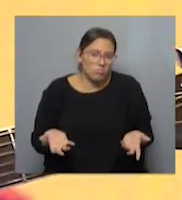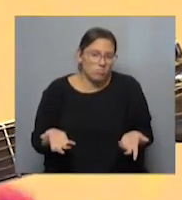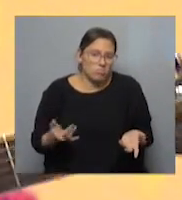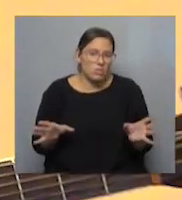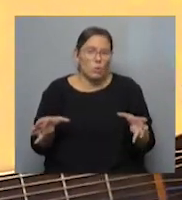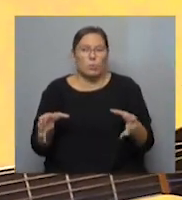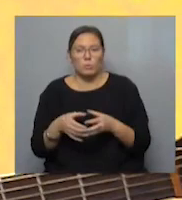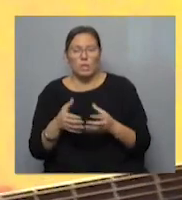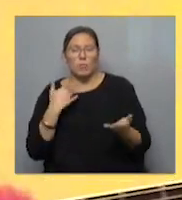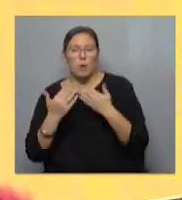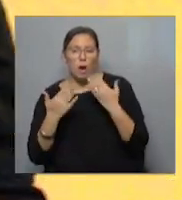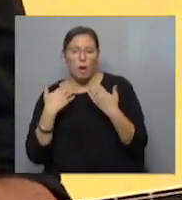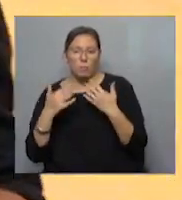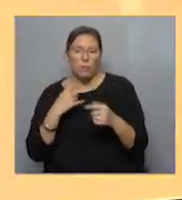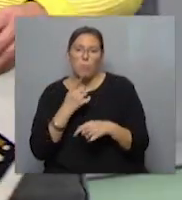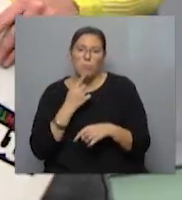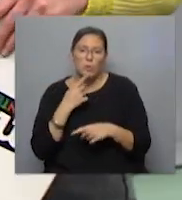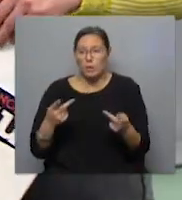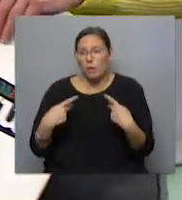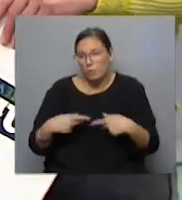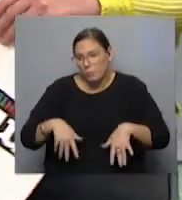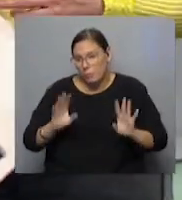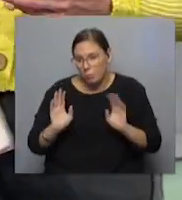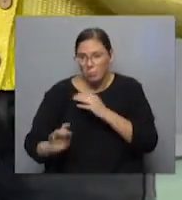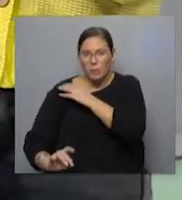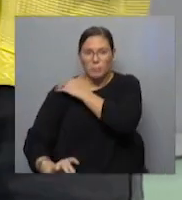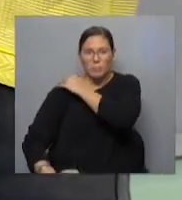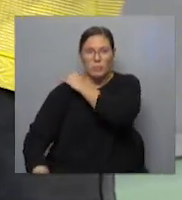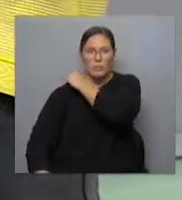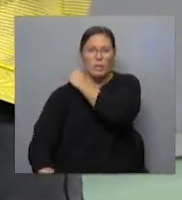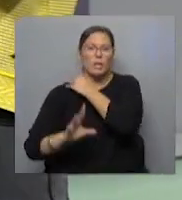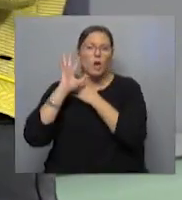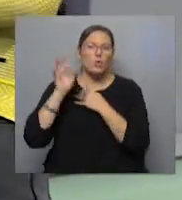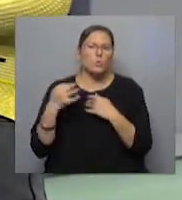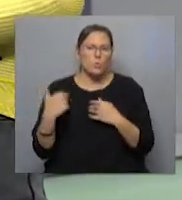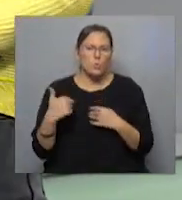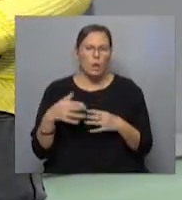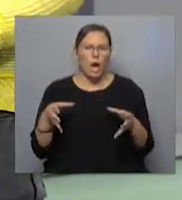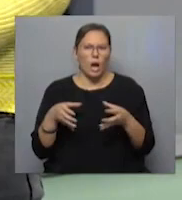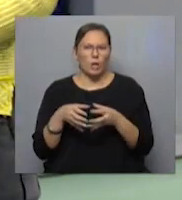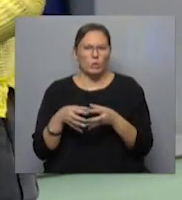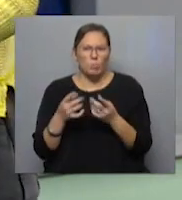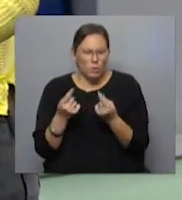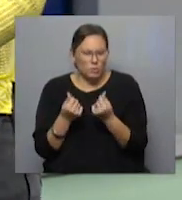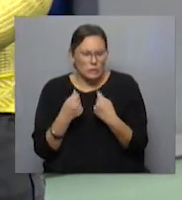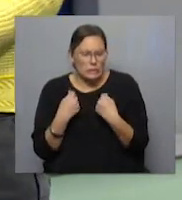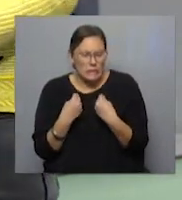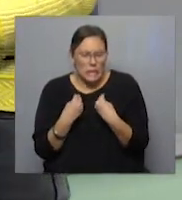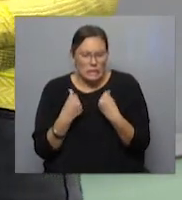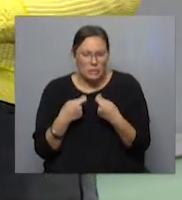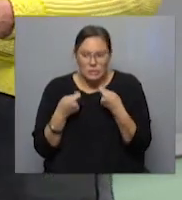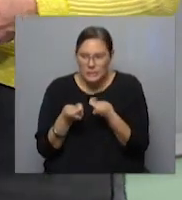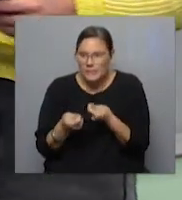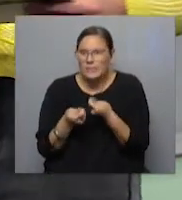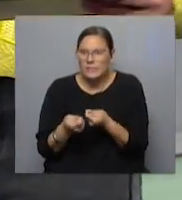nos juntaremos a charlar sobre política, de hecho, creo que nunca fue. De hecho, creo que nunca fue una banda como que se presionó para sacar un disco,